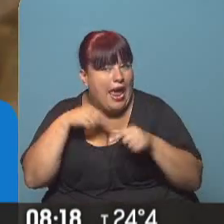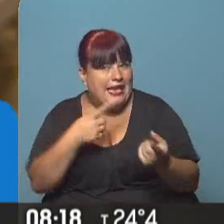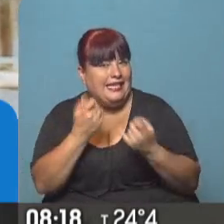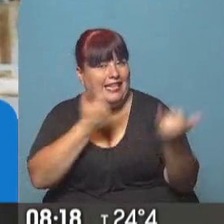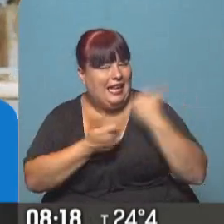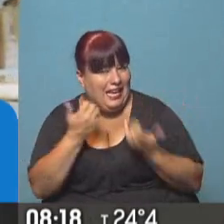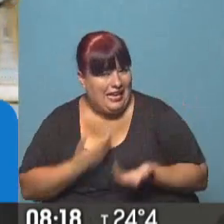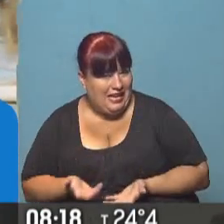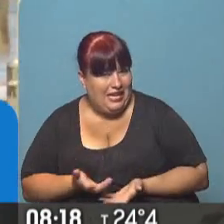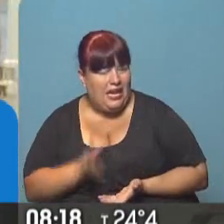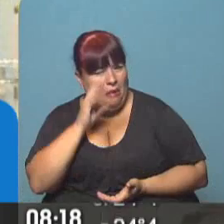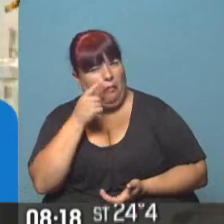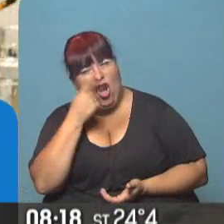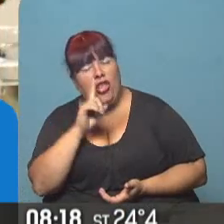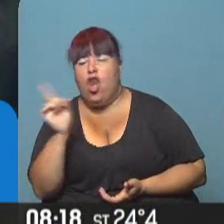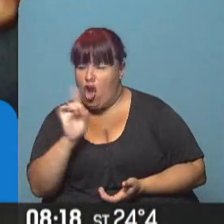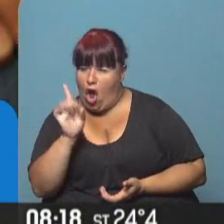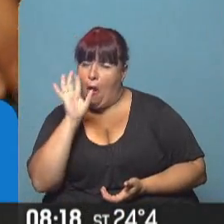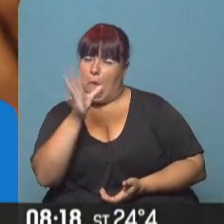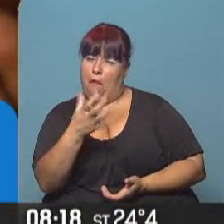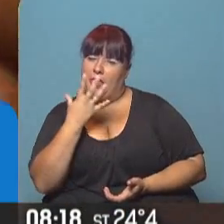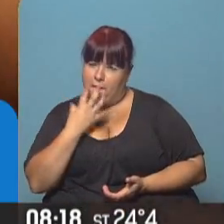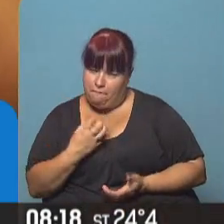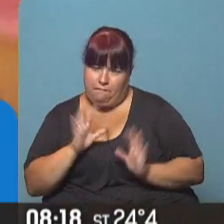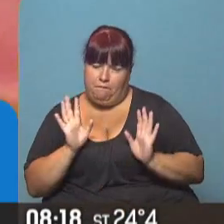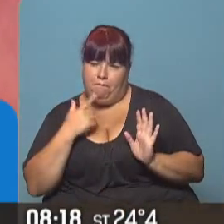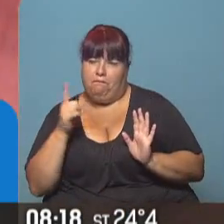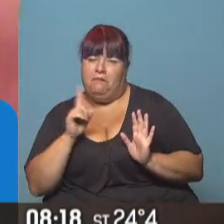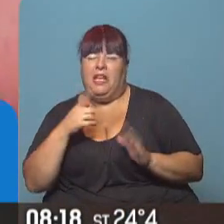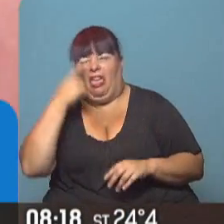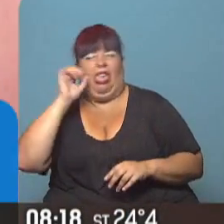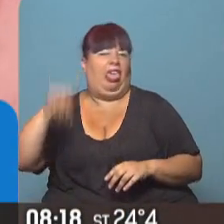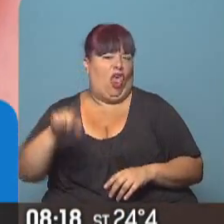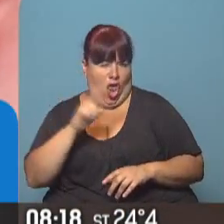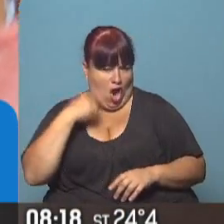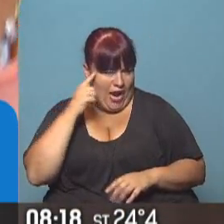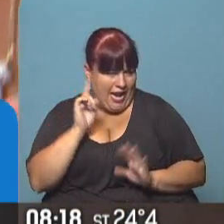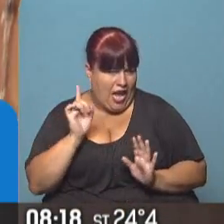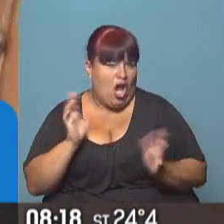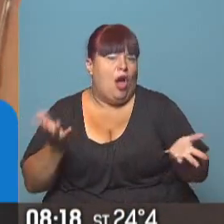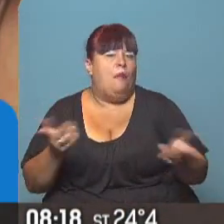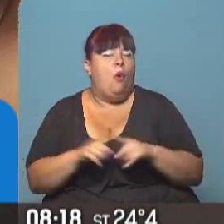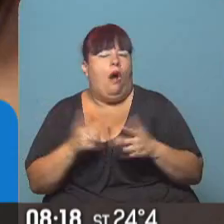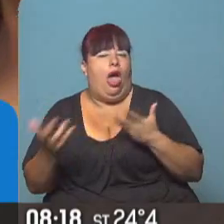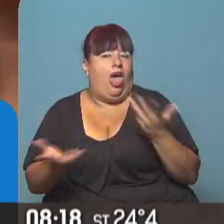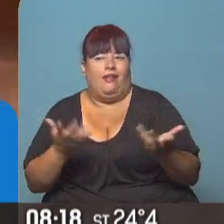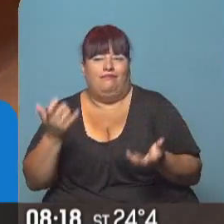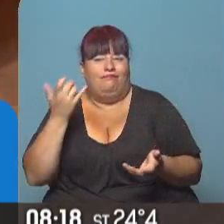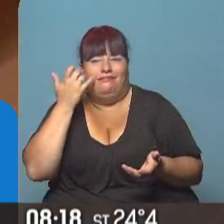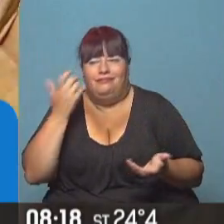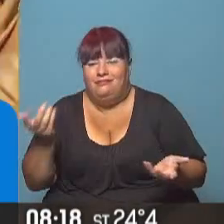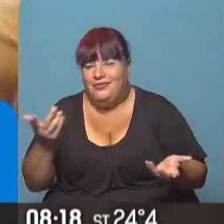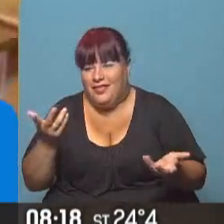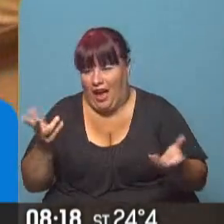veníamos a buscar. No, se veía constringido, no creo que esté desinteresado, pero como que no, ya